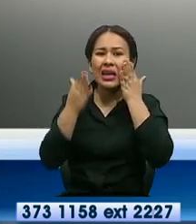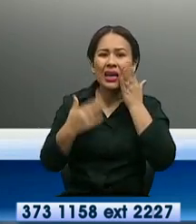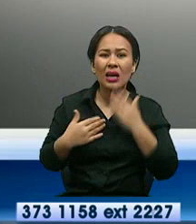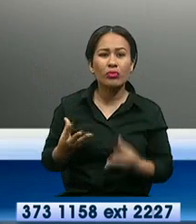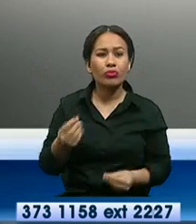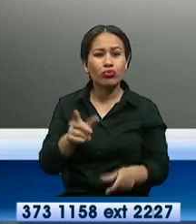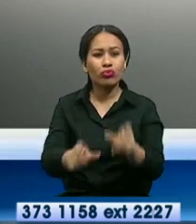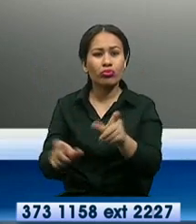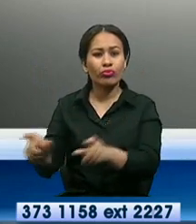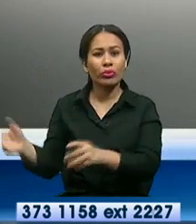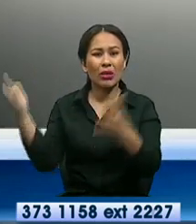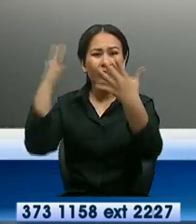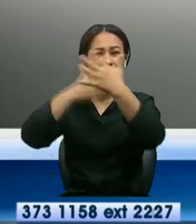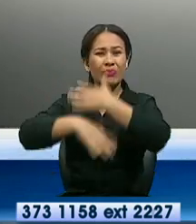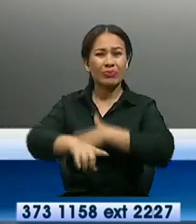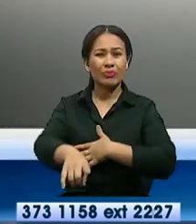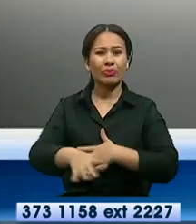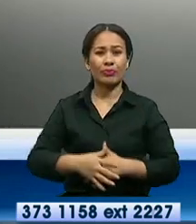más.